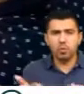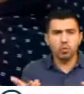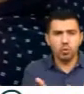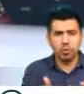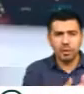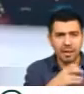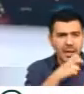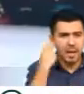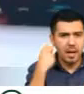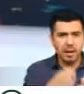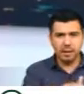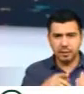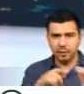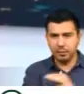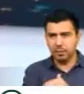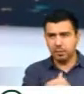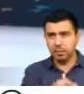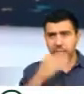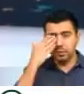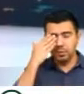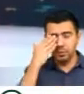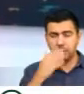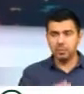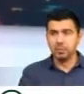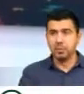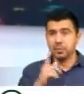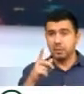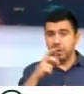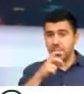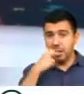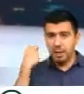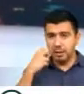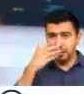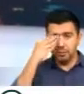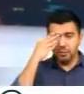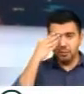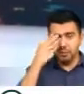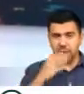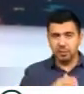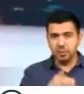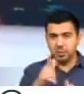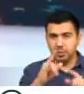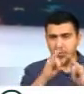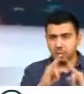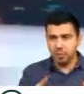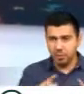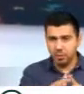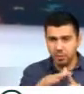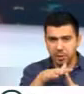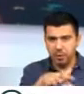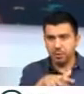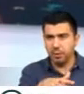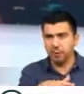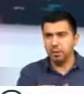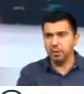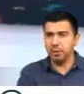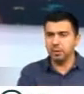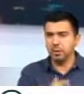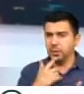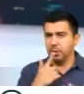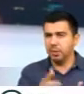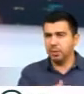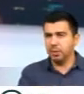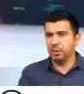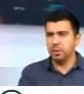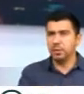proceso de carnes clandestinas en las carpas que nos están afectando digamos en el